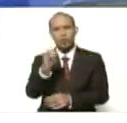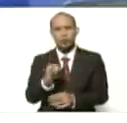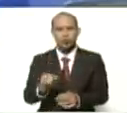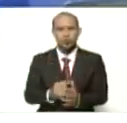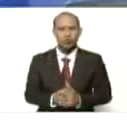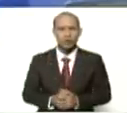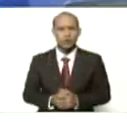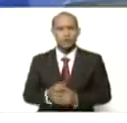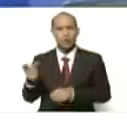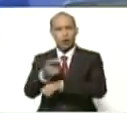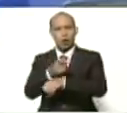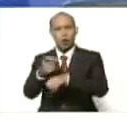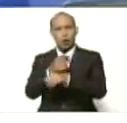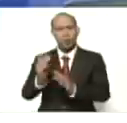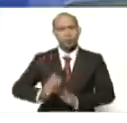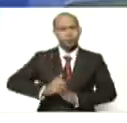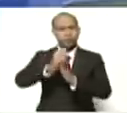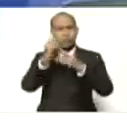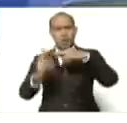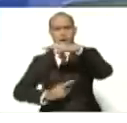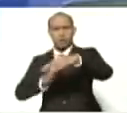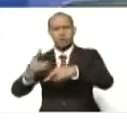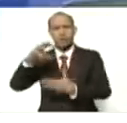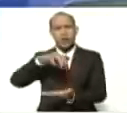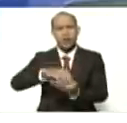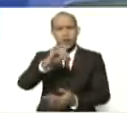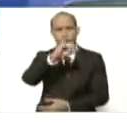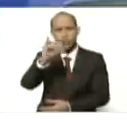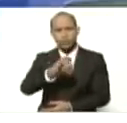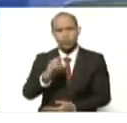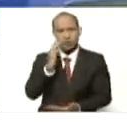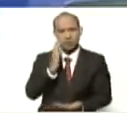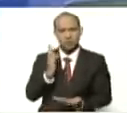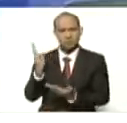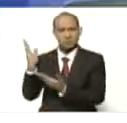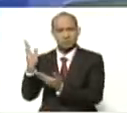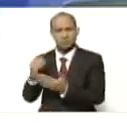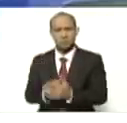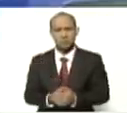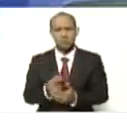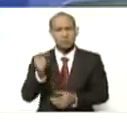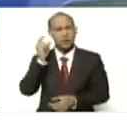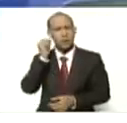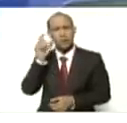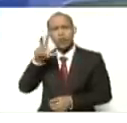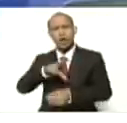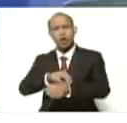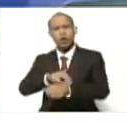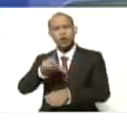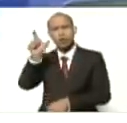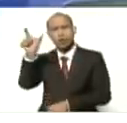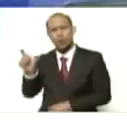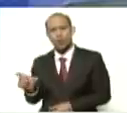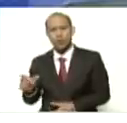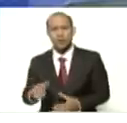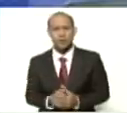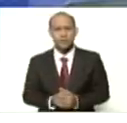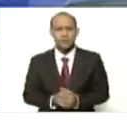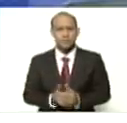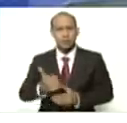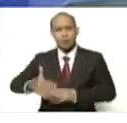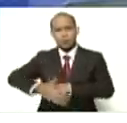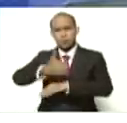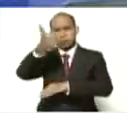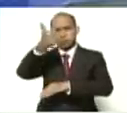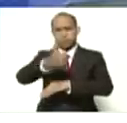omar este joven líder revolucionario del estado zulia allá está con la doctora omaira autoridad